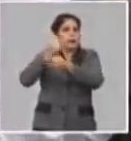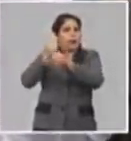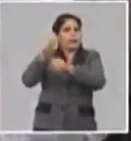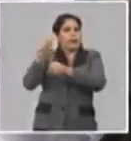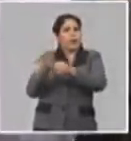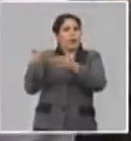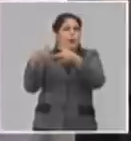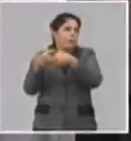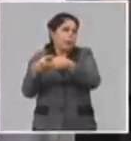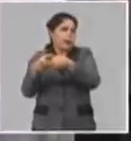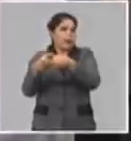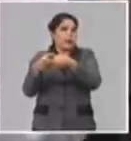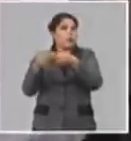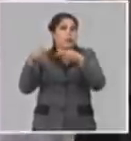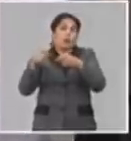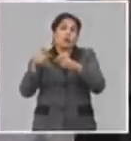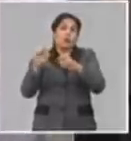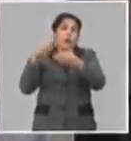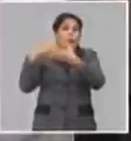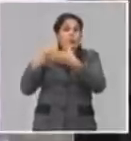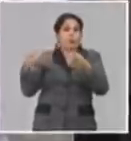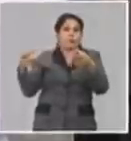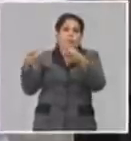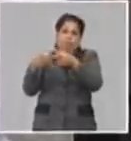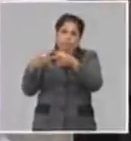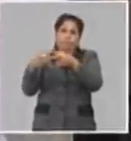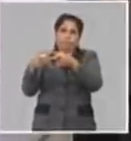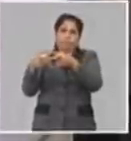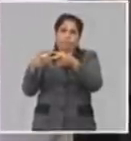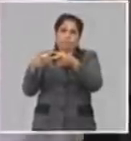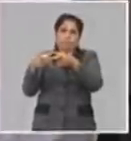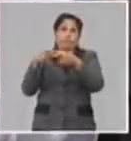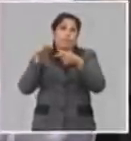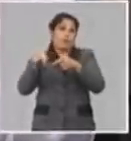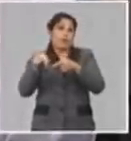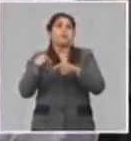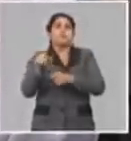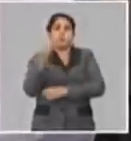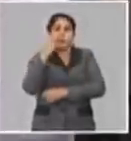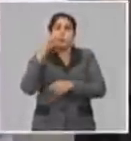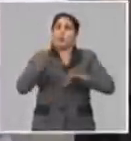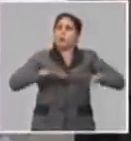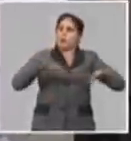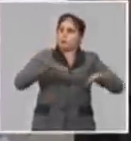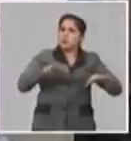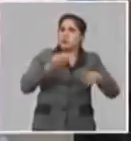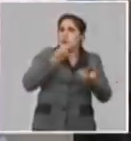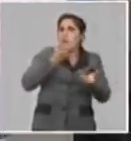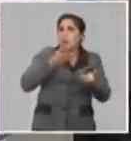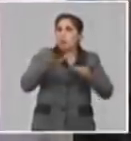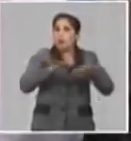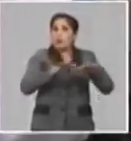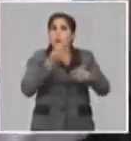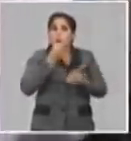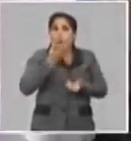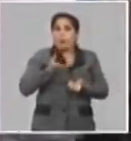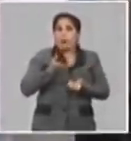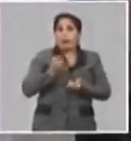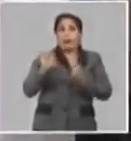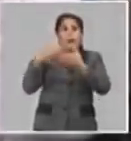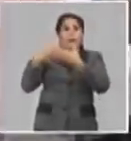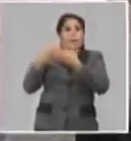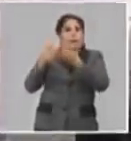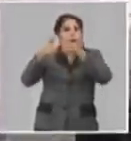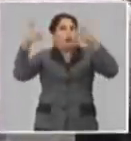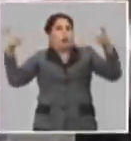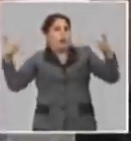emplea. O sea, una definición desde ese punto de vista que constituiría en nuestras condiciones una micro, pequeña y mediana empresa, y puede